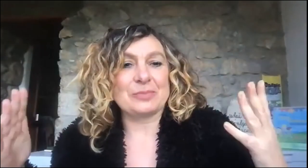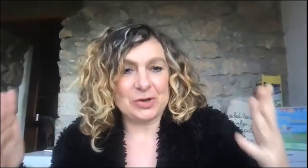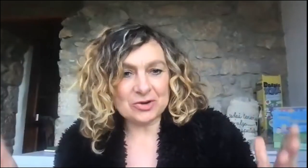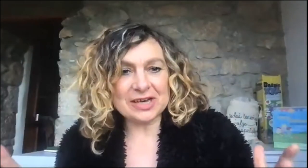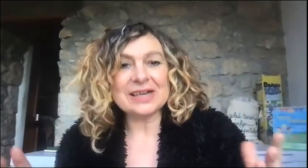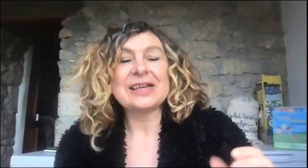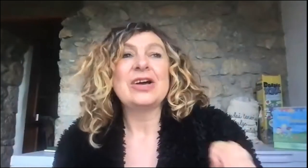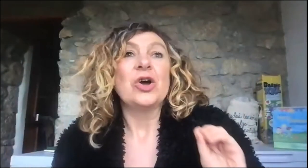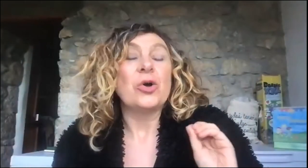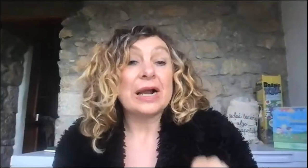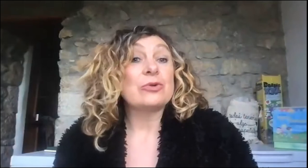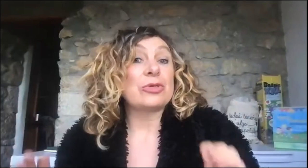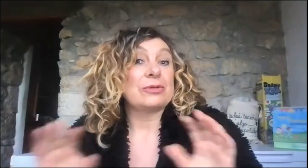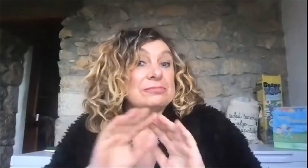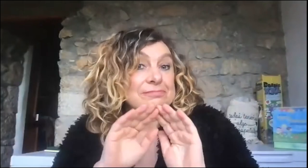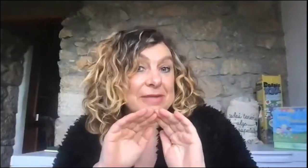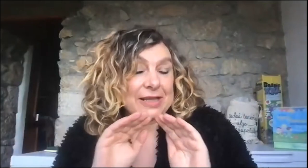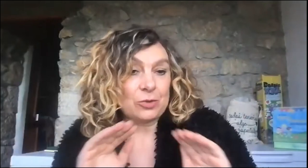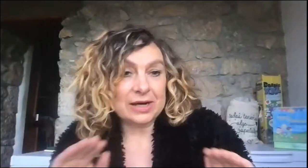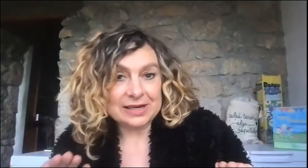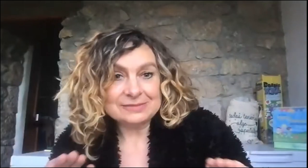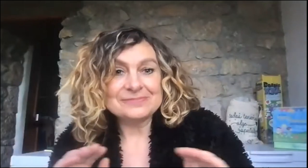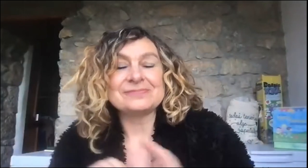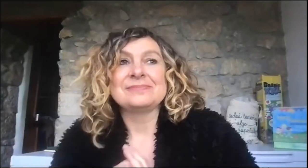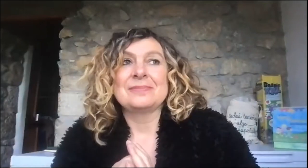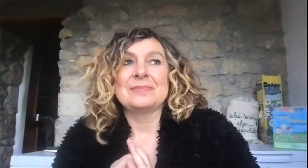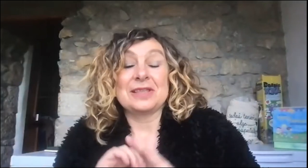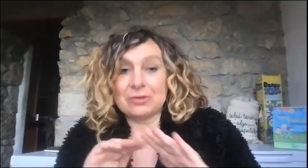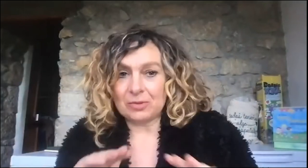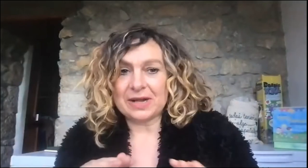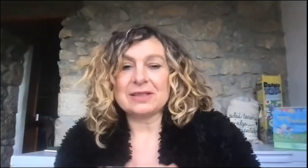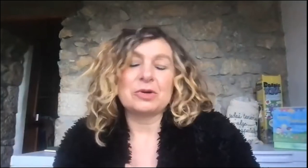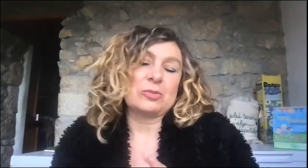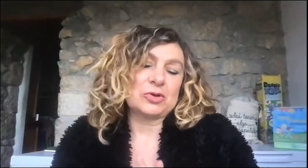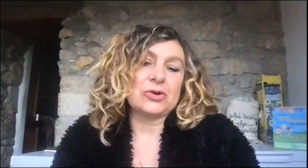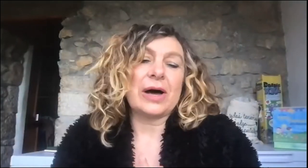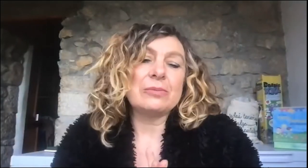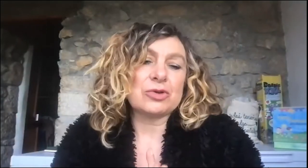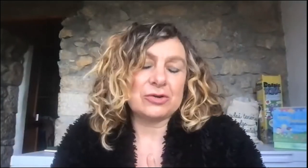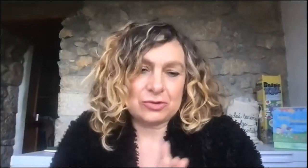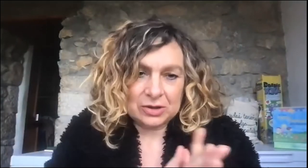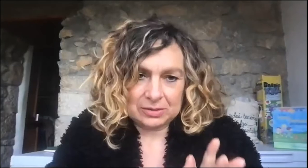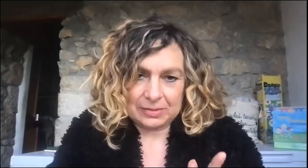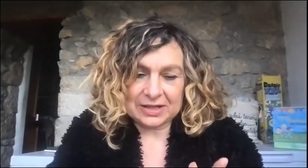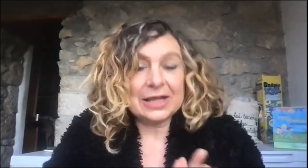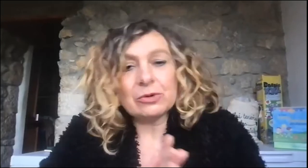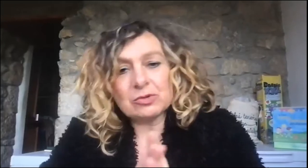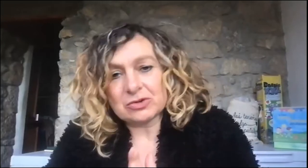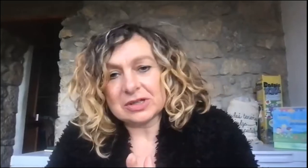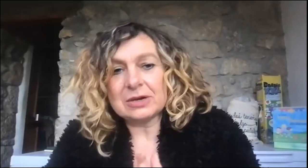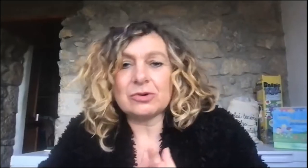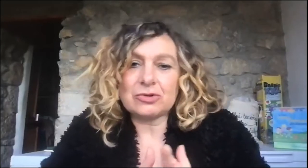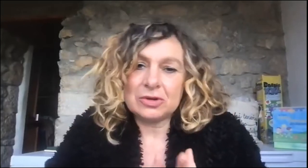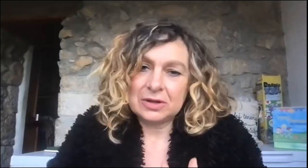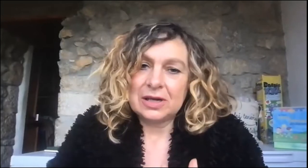manera armoniosa, con una luz adecuada, sin sombras. Bueno, como todo, hay museos más antiguos,